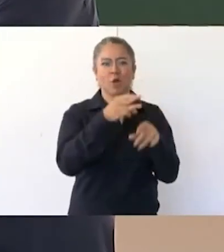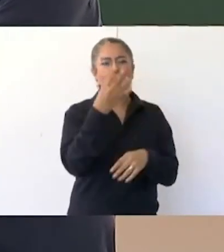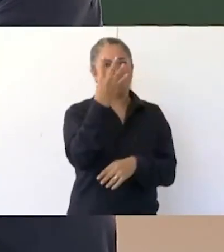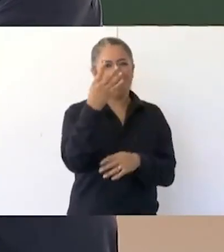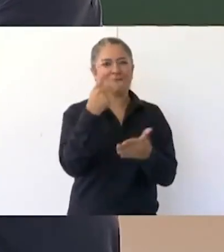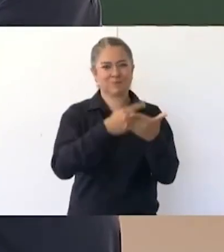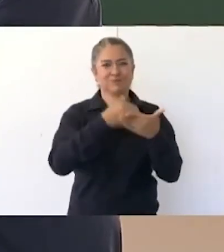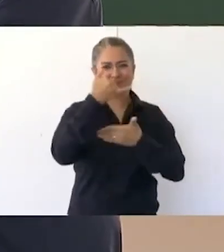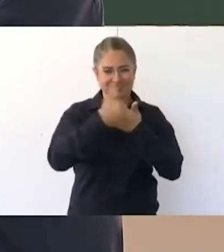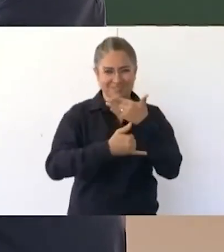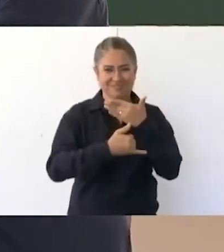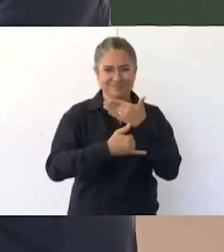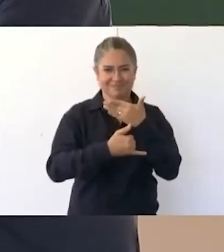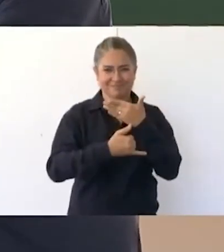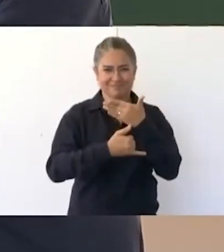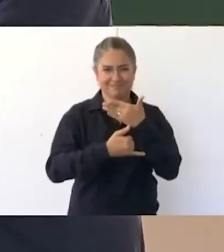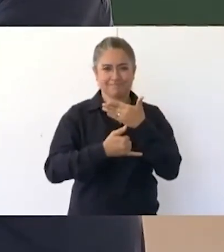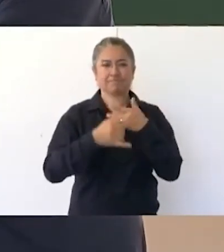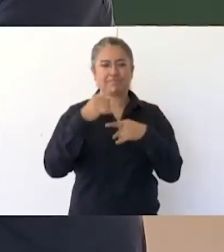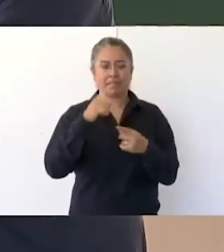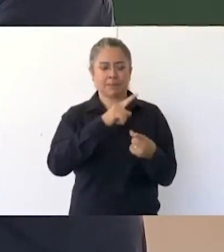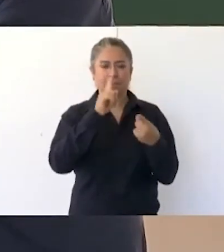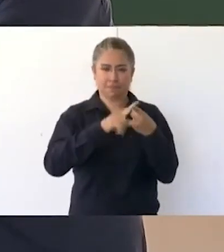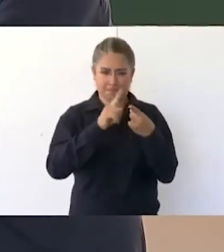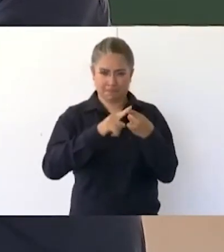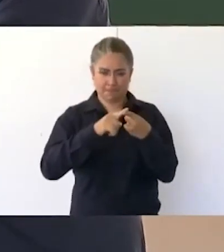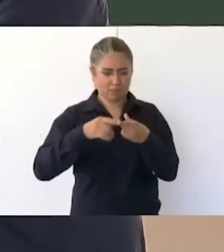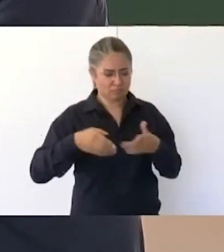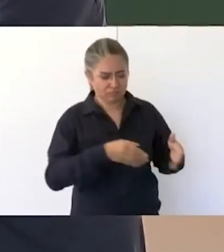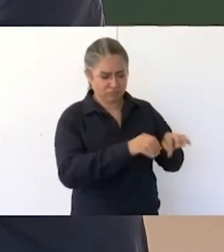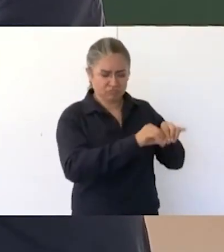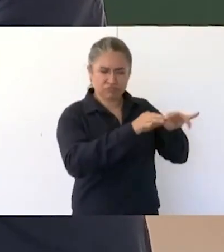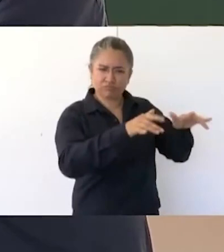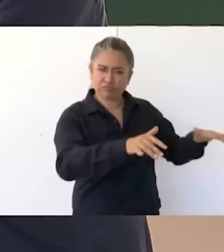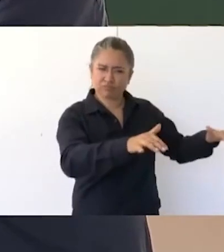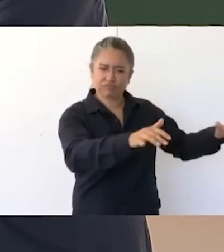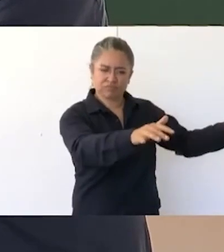Es el distrito de riego de la presa de Picacho